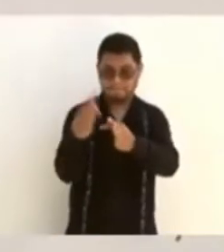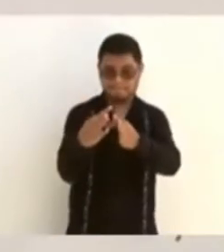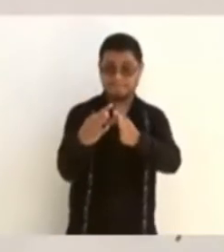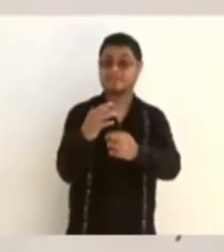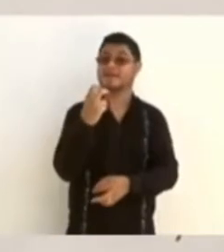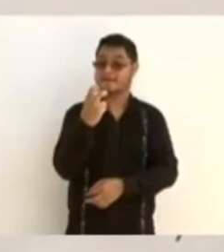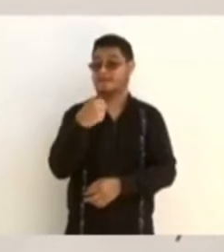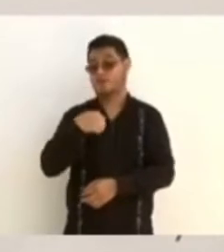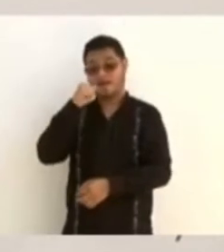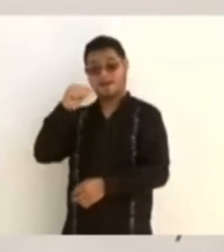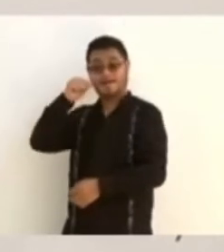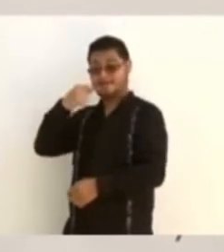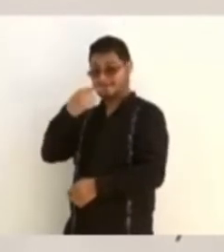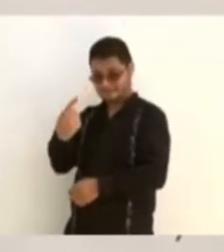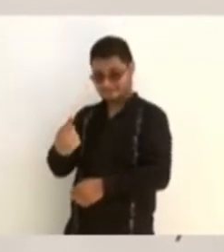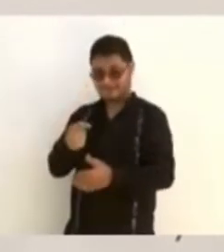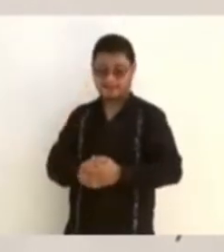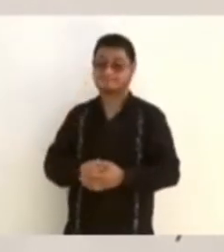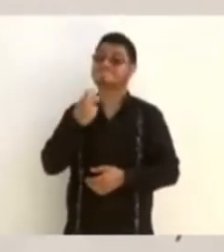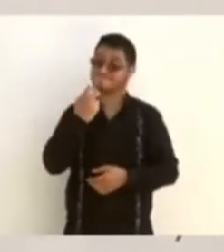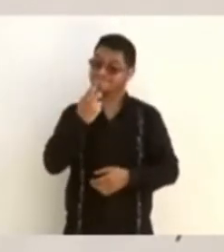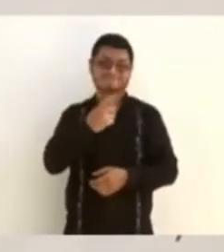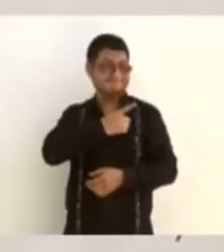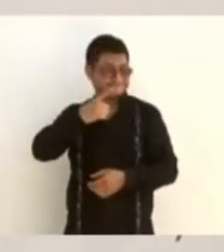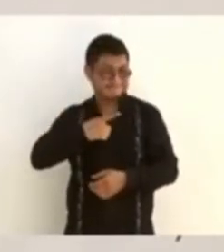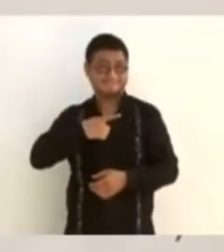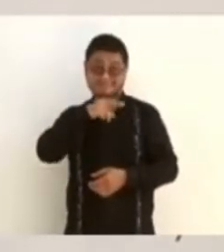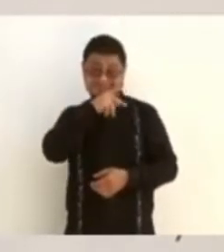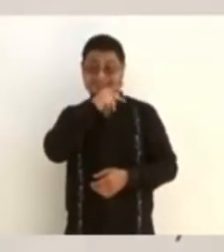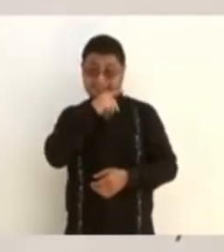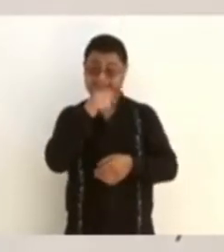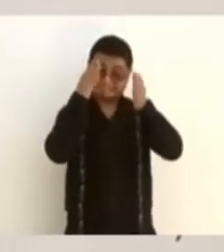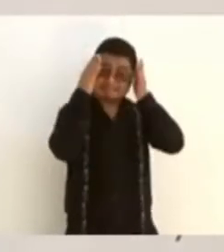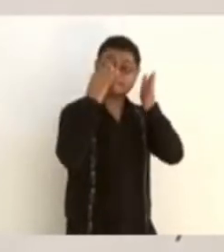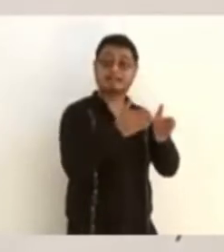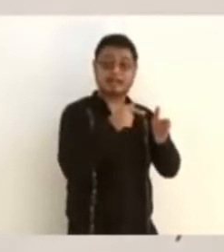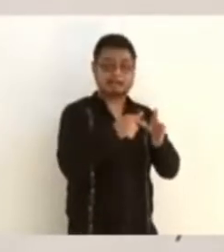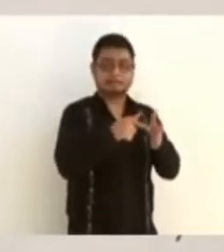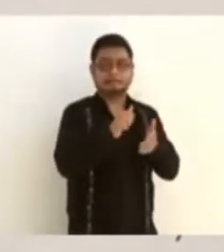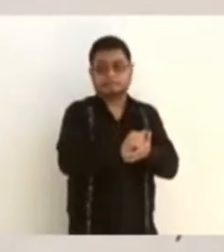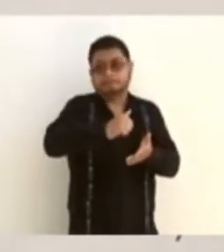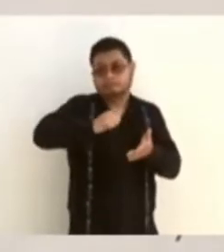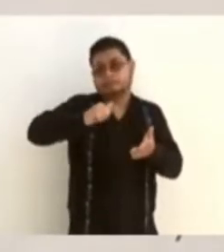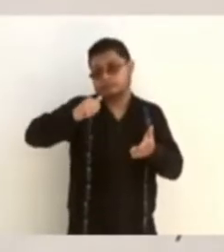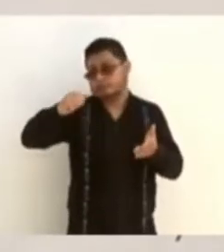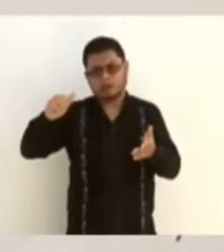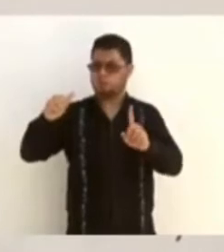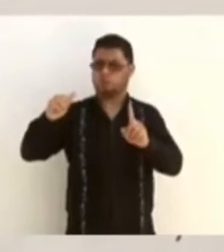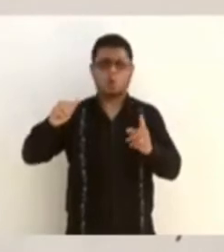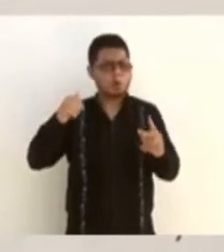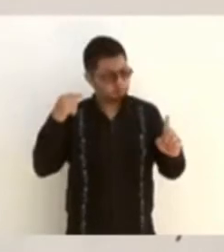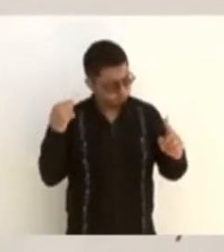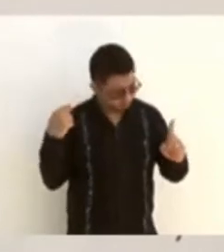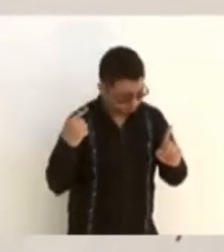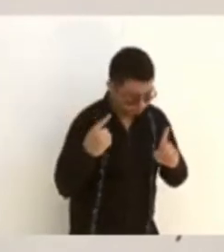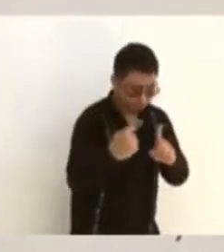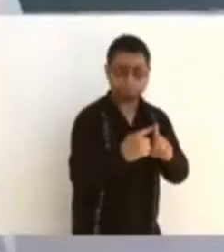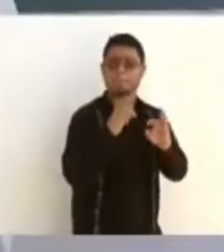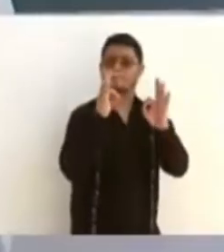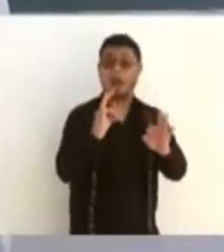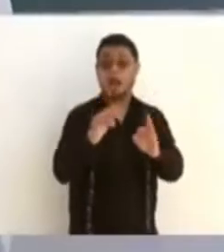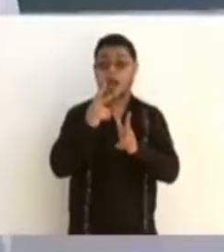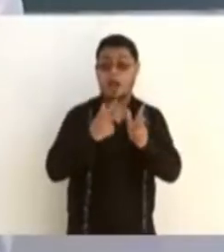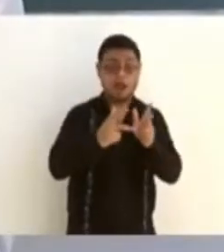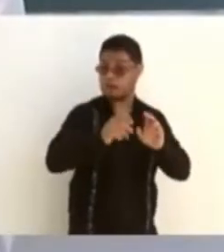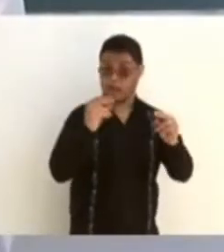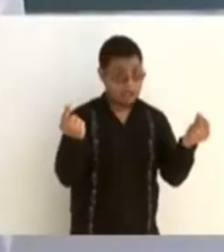Eso también lo decía yo ayer, es algo que debe de preocuparnos y ocuparnos, el que no nos gane el tiempo, porque esta obra tiene que estar terminada, el tren tiene